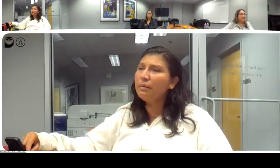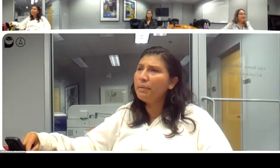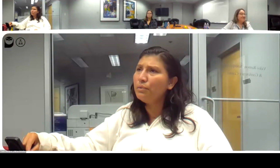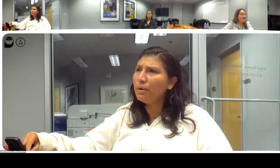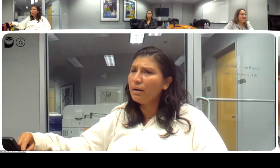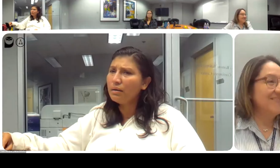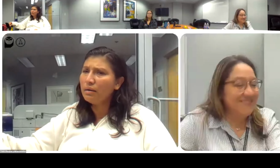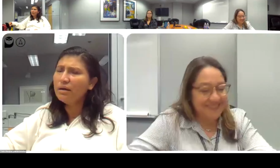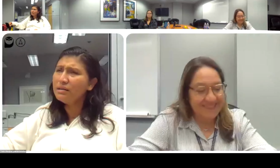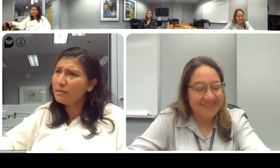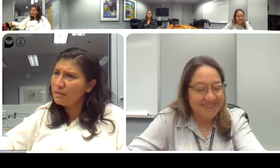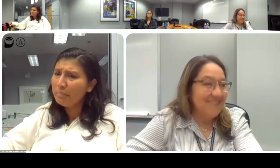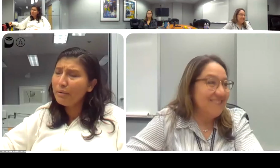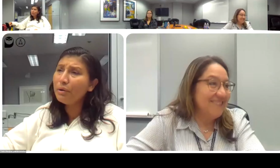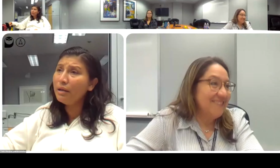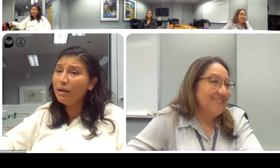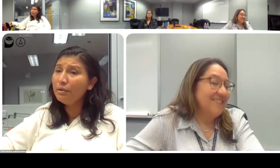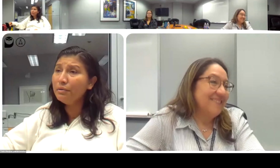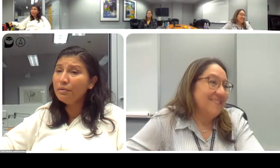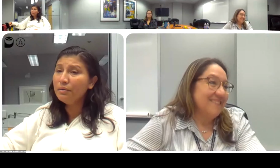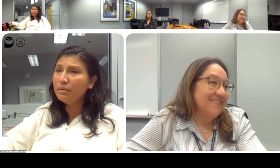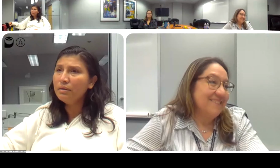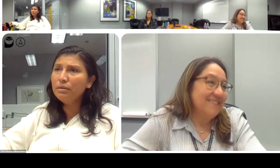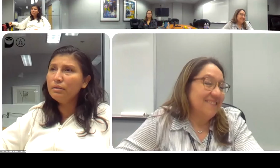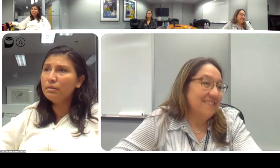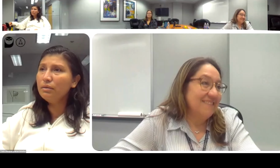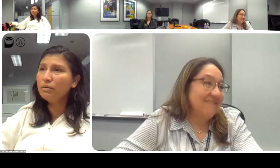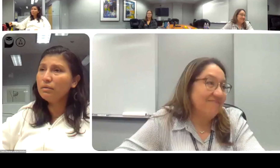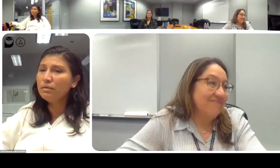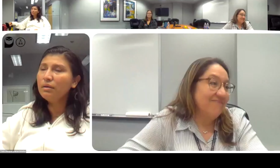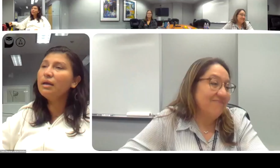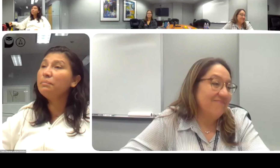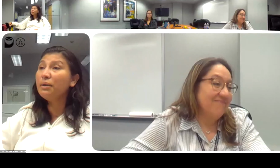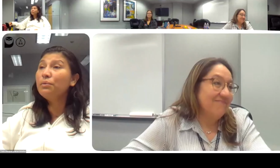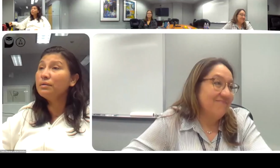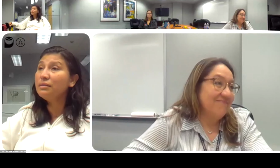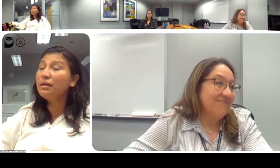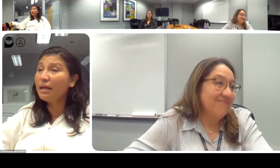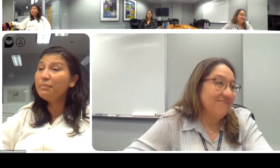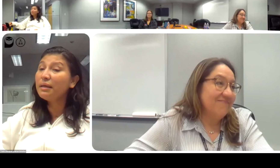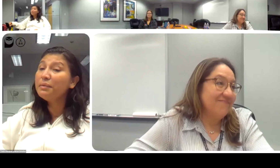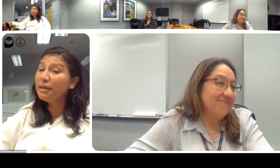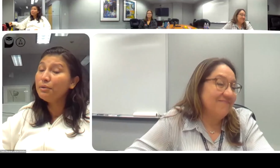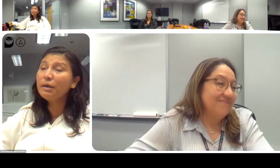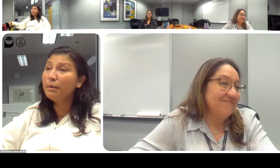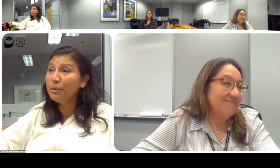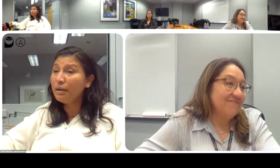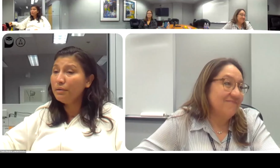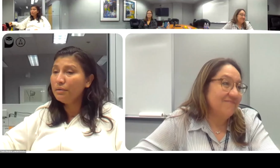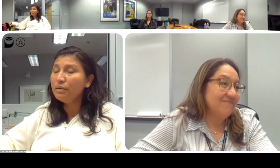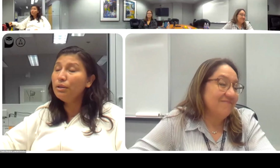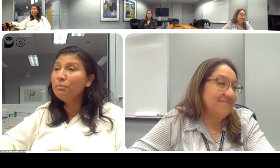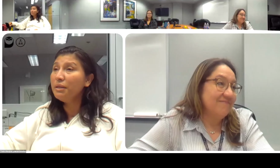vos andas peluca. ¿Ese peluca? Le dije yo. No, es de peluca, deja de me estar mintiendo, es